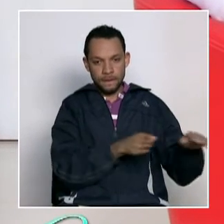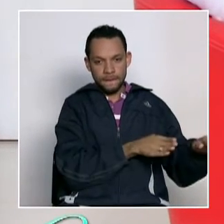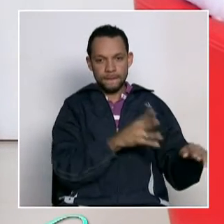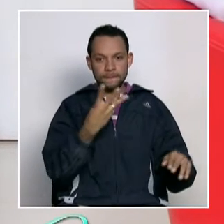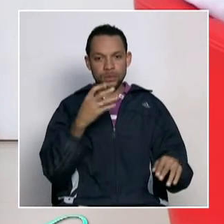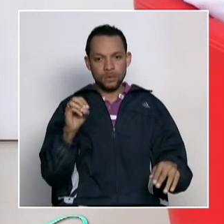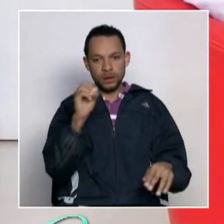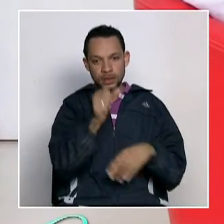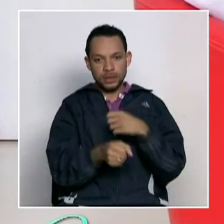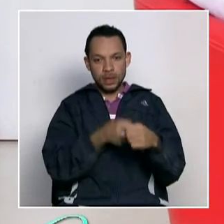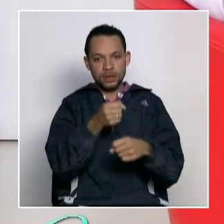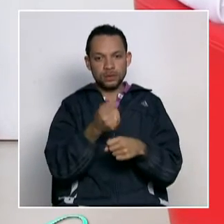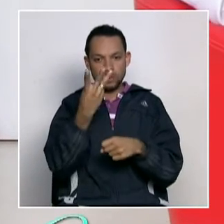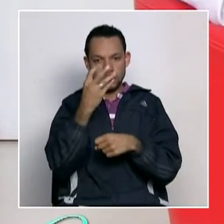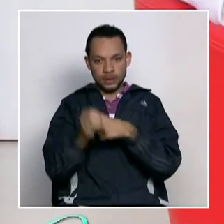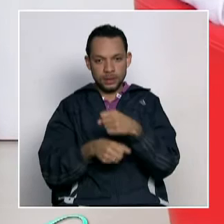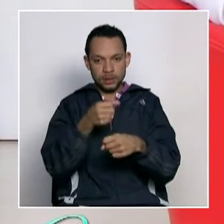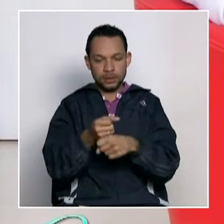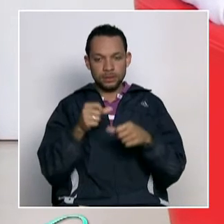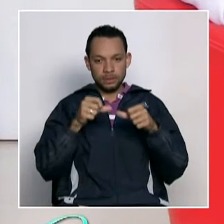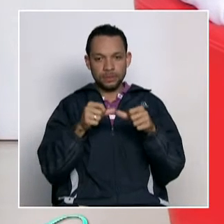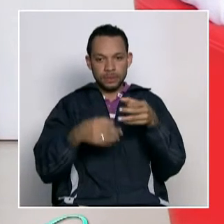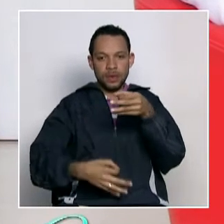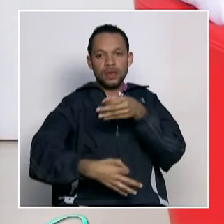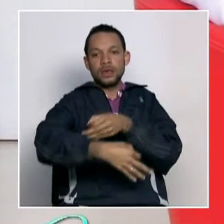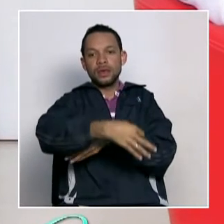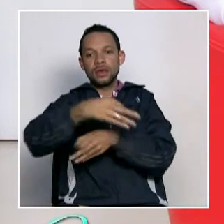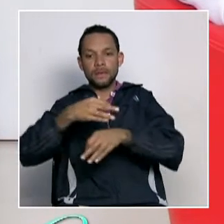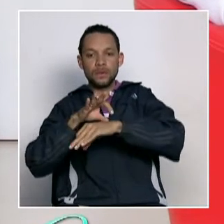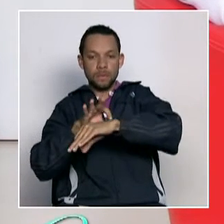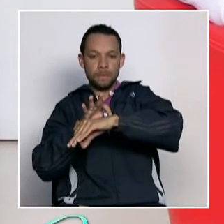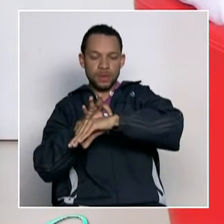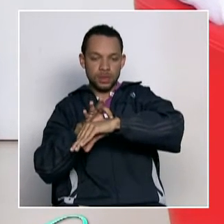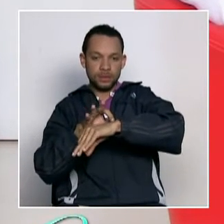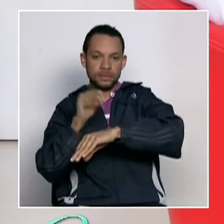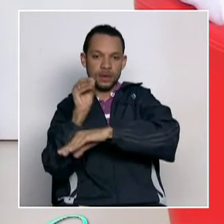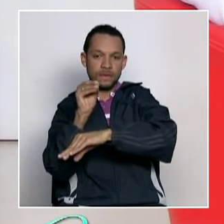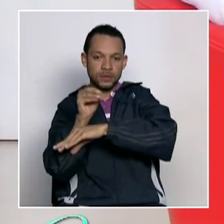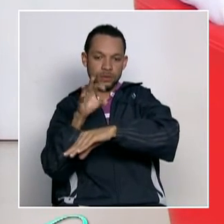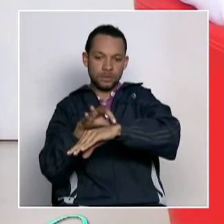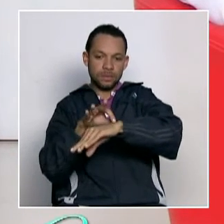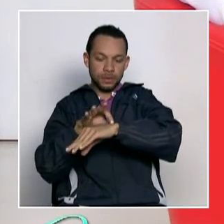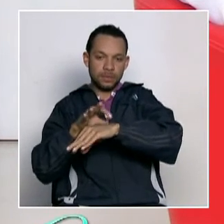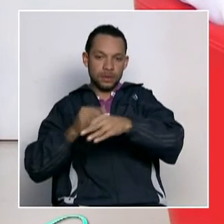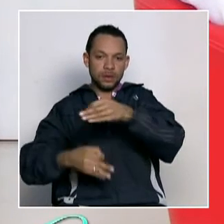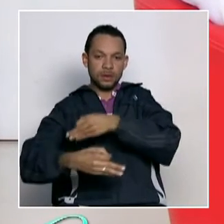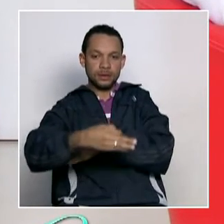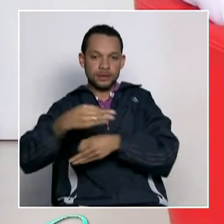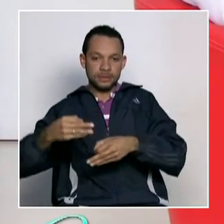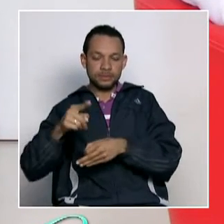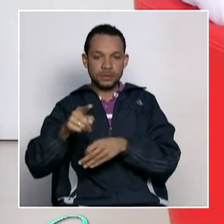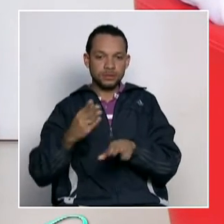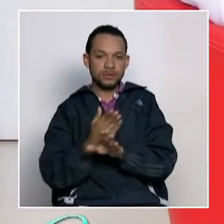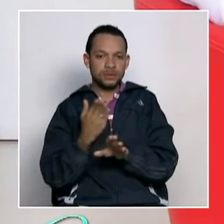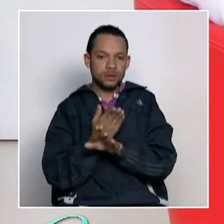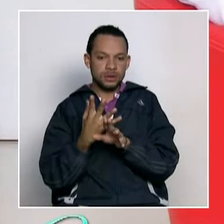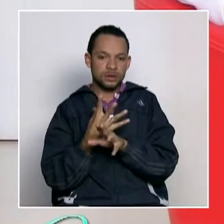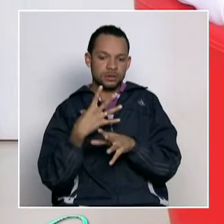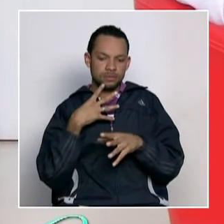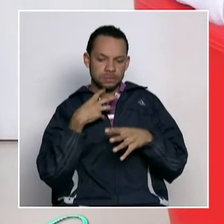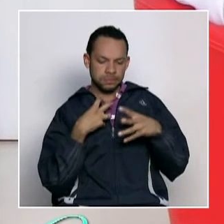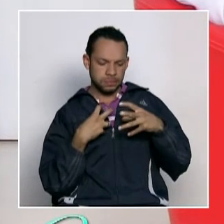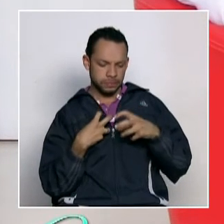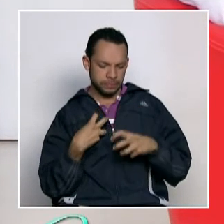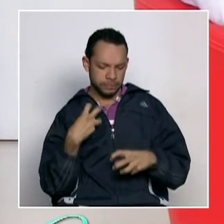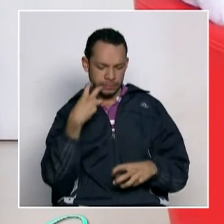de 40 años de edad que fue remitida por el médico, ya que ella está siendo tratada con síndrome de sufrimiento de